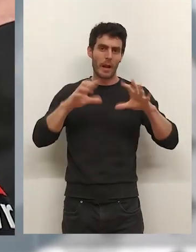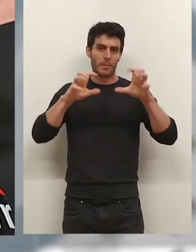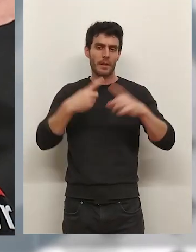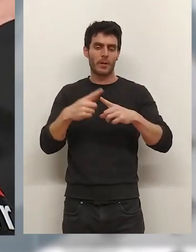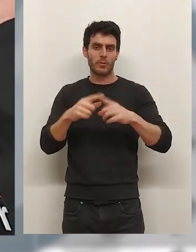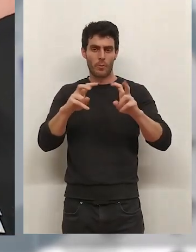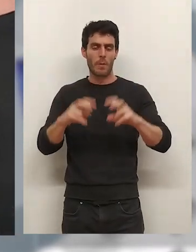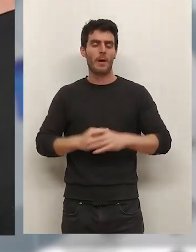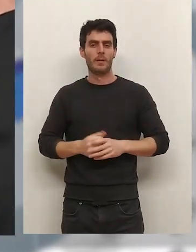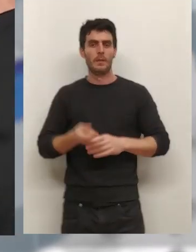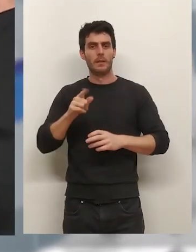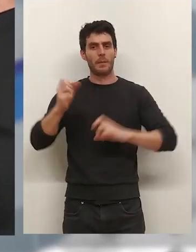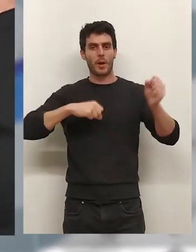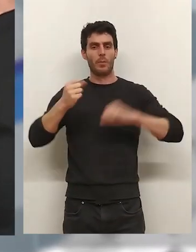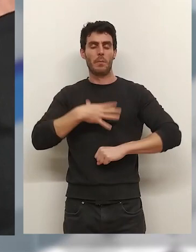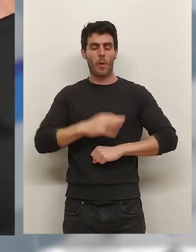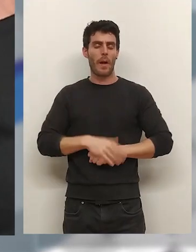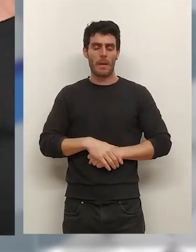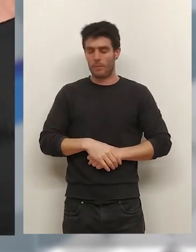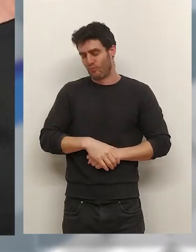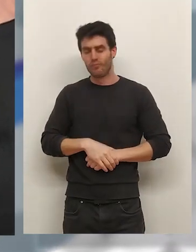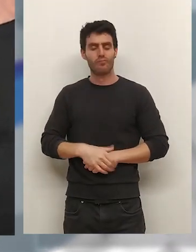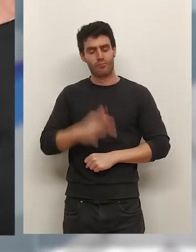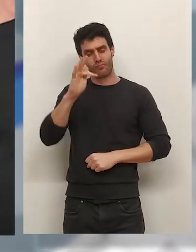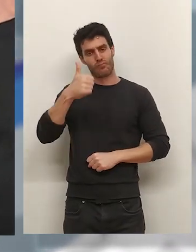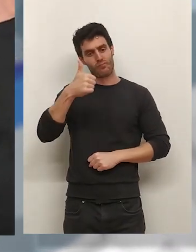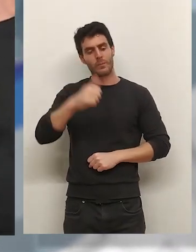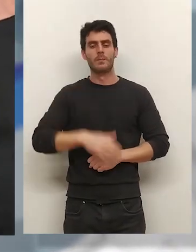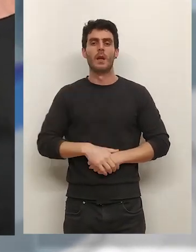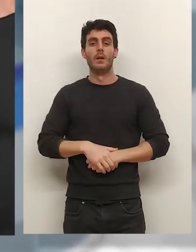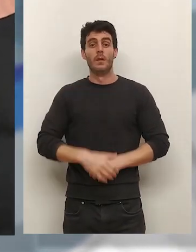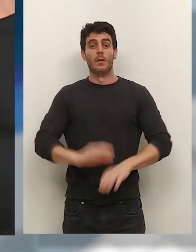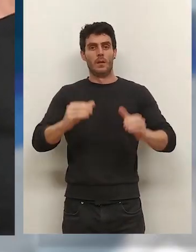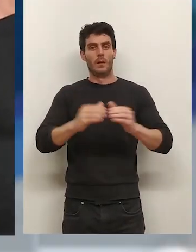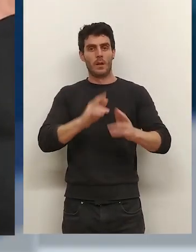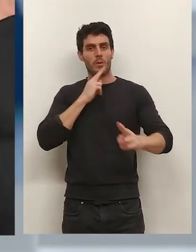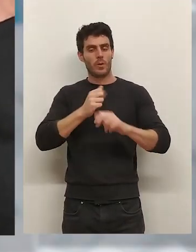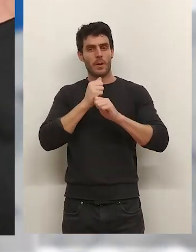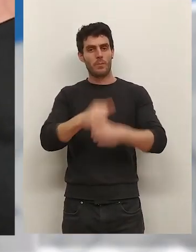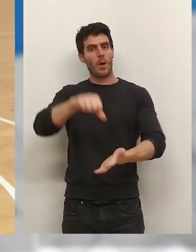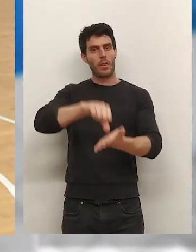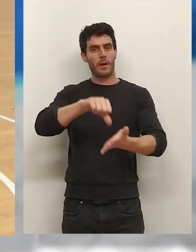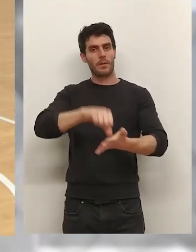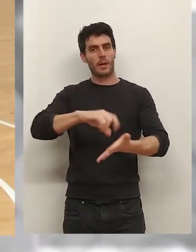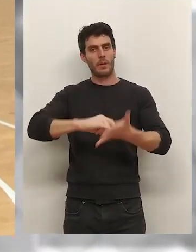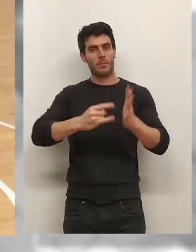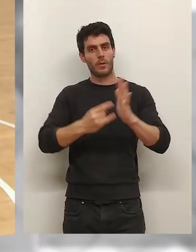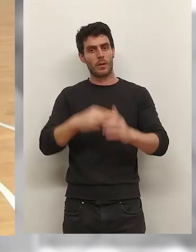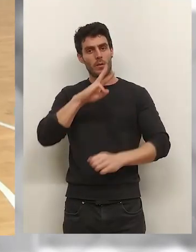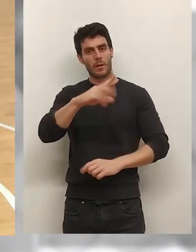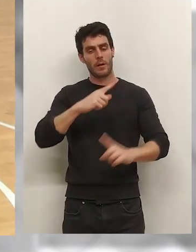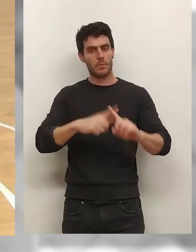entrenar, el aprender cosas nuevas y el poder competir encima pues a alto nivel. El equipo se denomina Central de